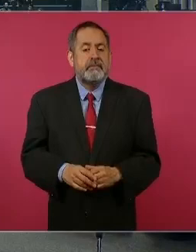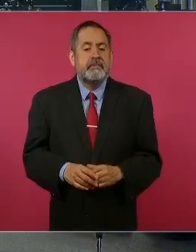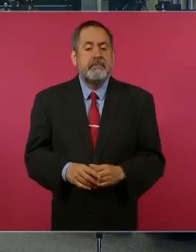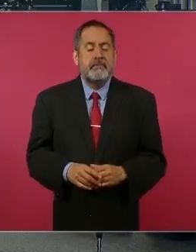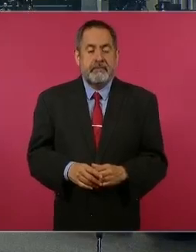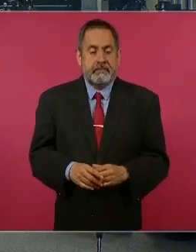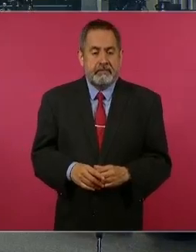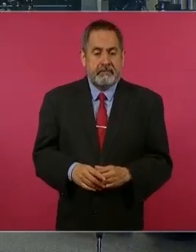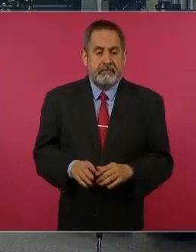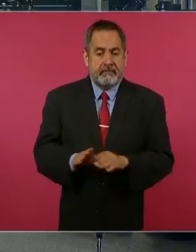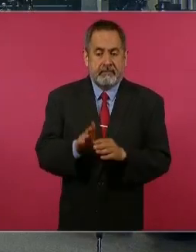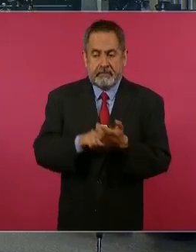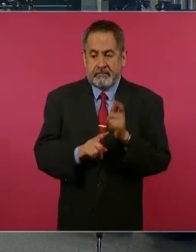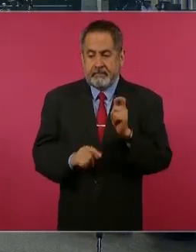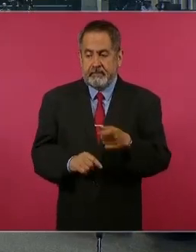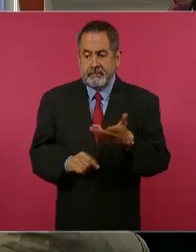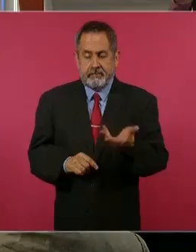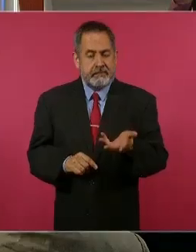haya